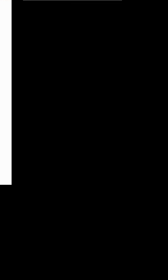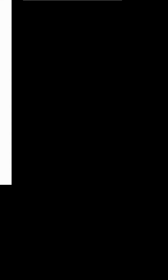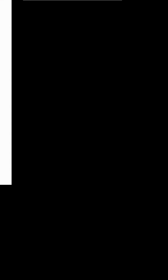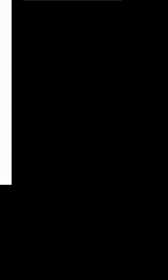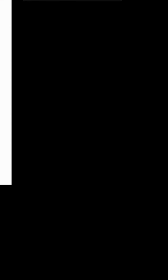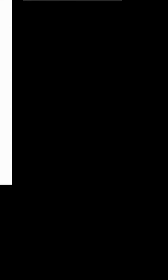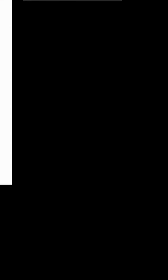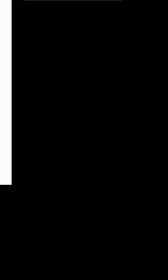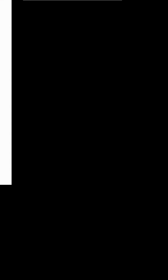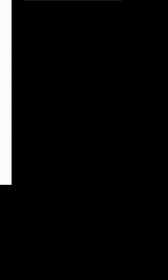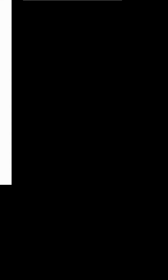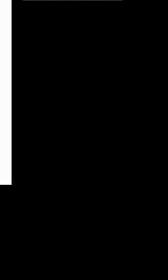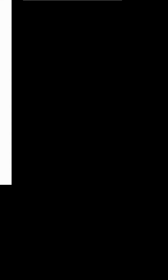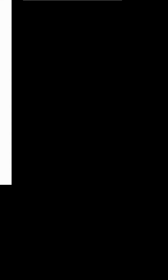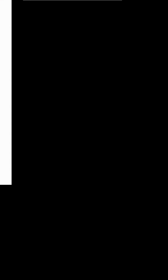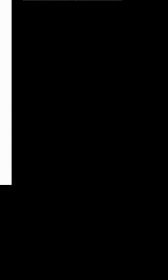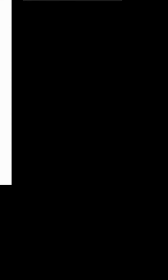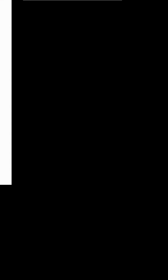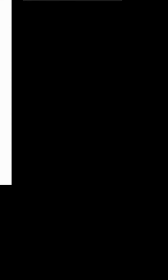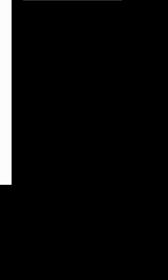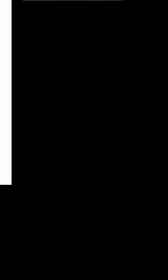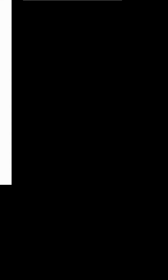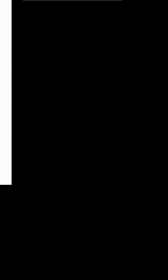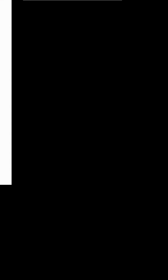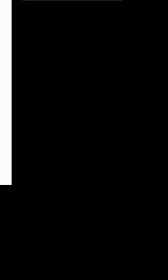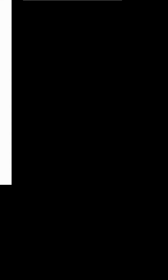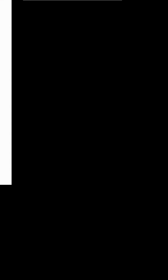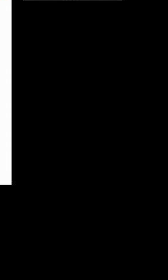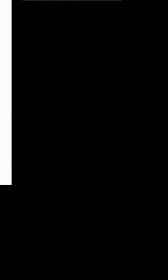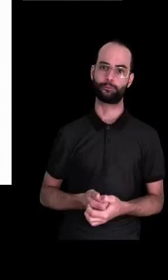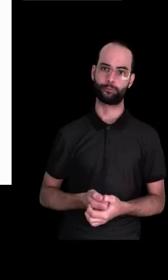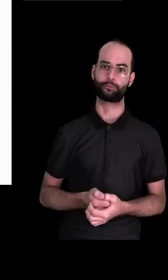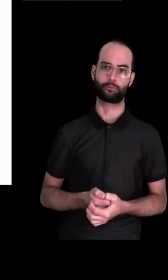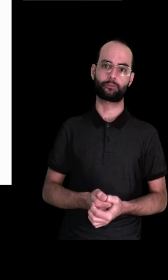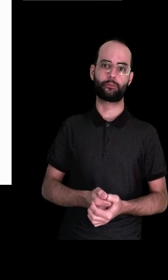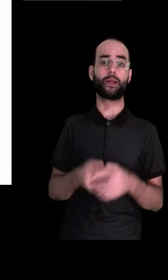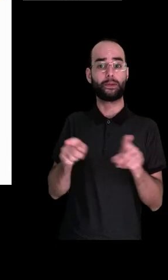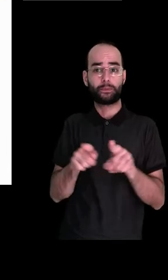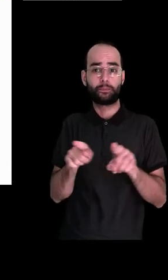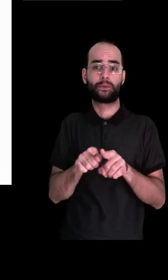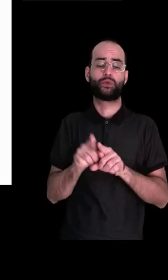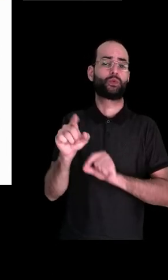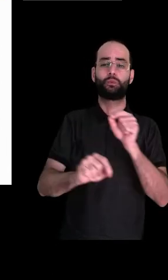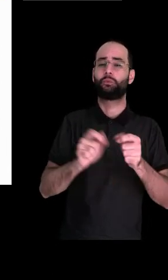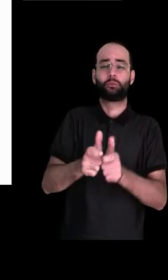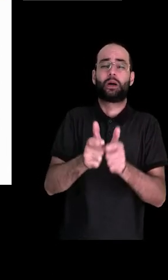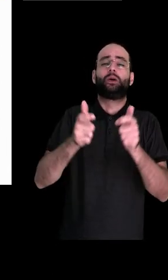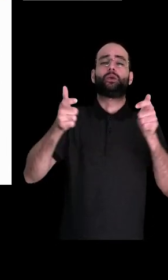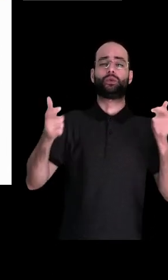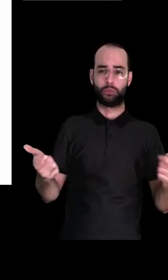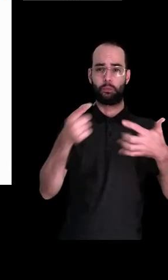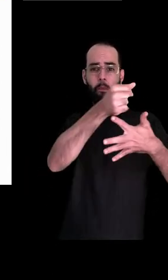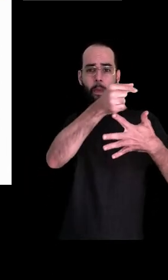Sexta diapositiva. En la parte superior izquierda, en letra roja, dice: además, la mayoría de los beneficios de bienestar